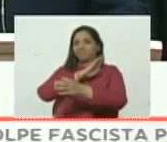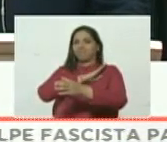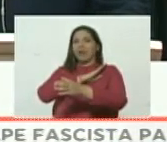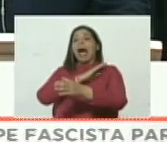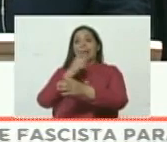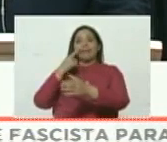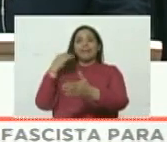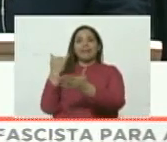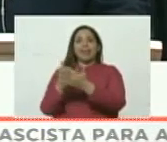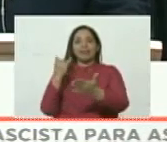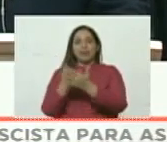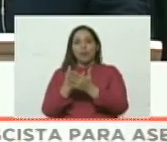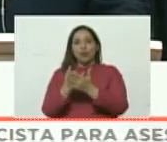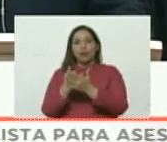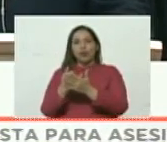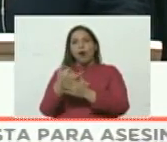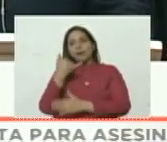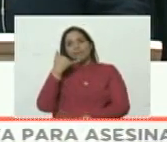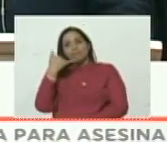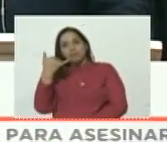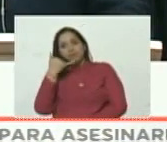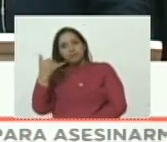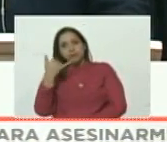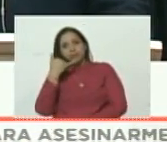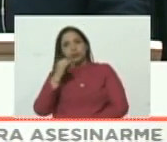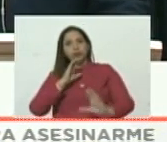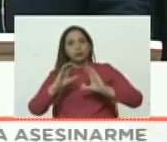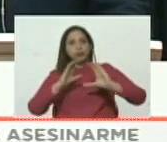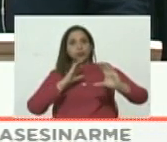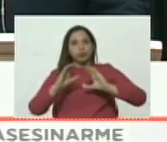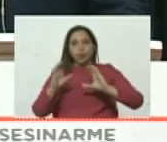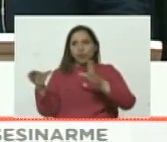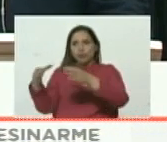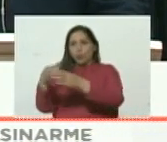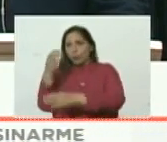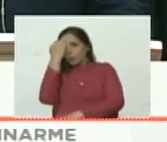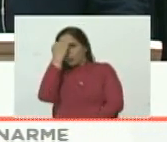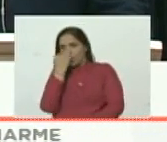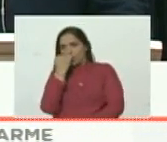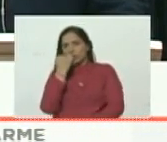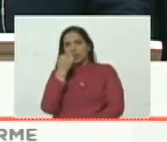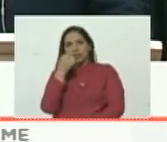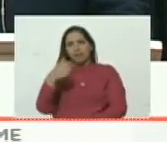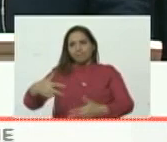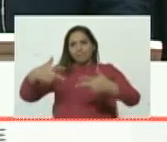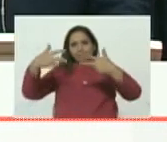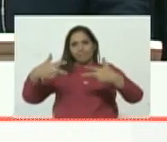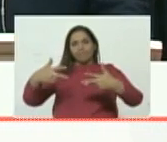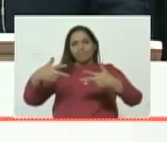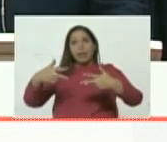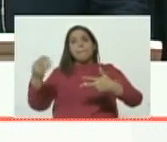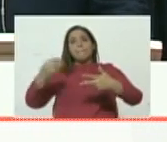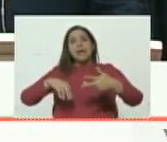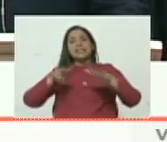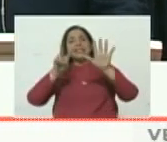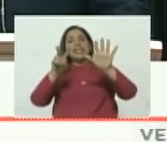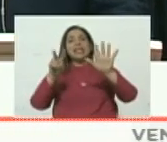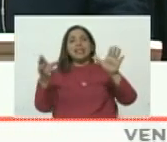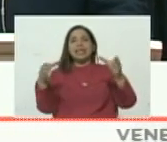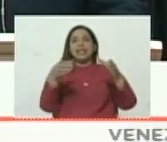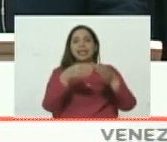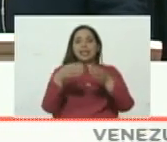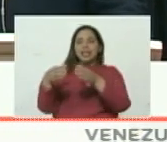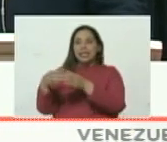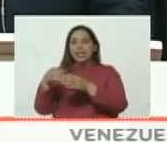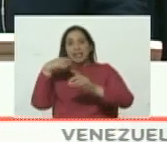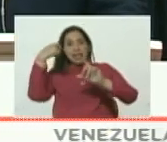conversaciones telefónicas entre los terroristas, de videos de las reuniones, más de 7 reuniones que se dieron entre